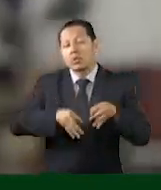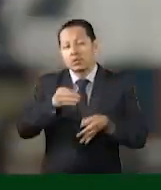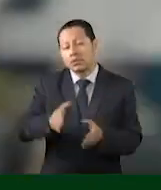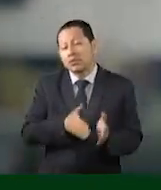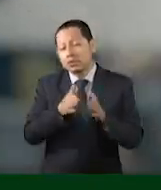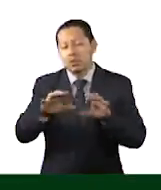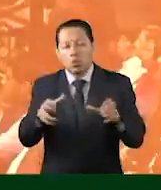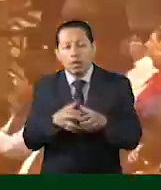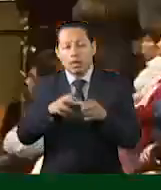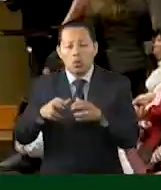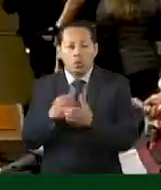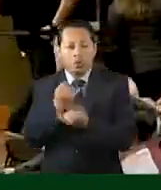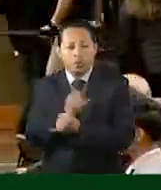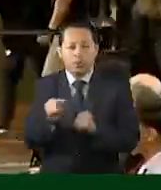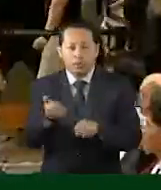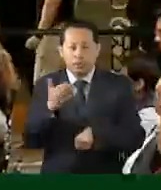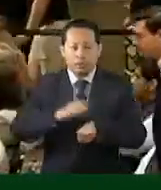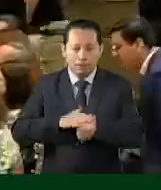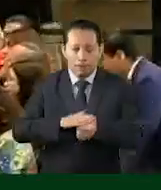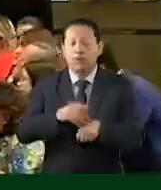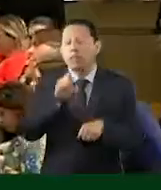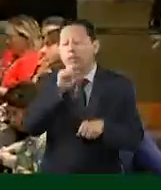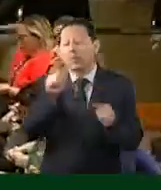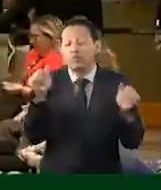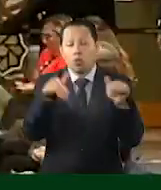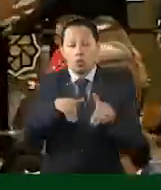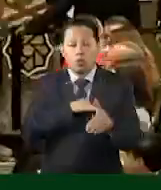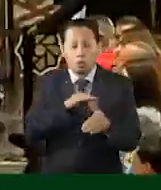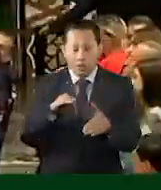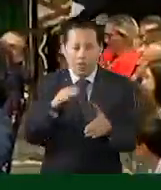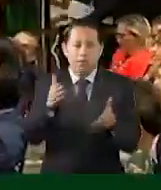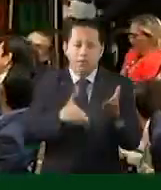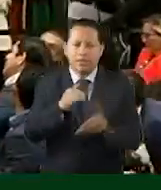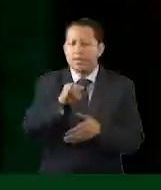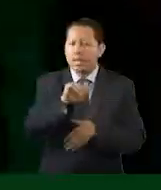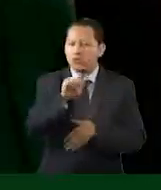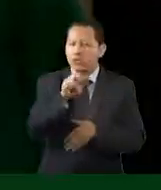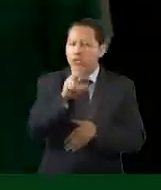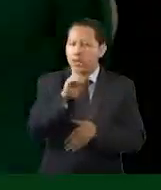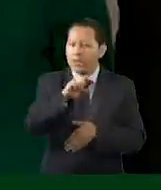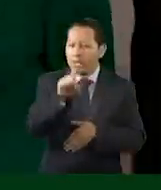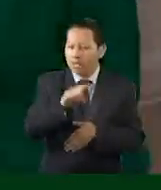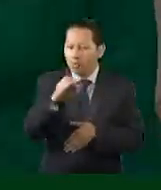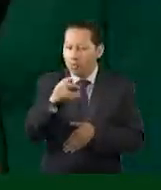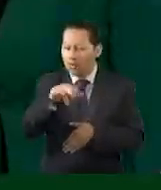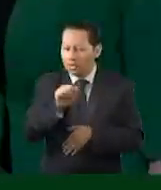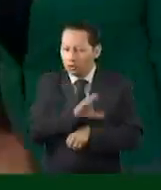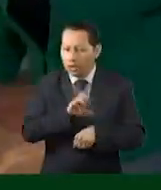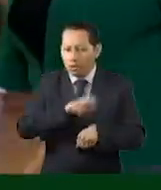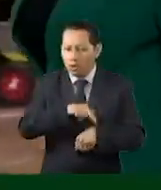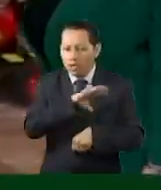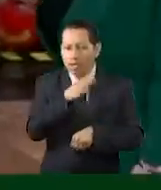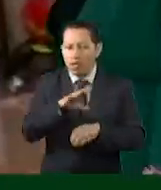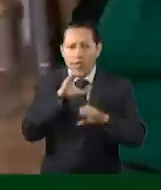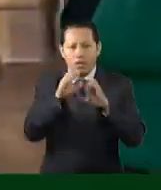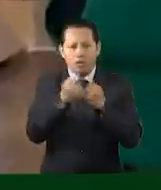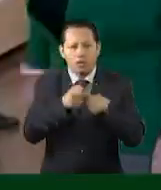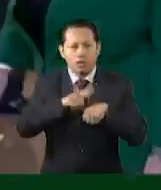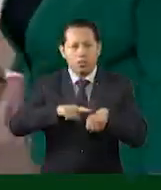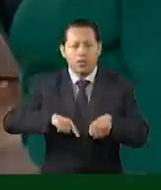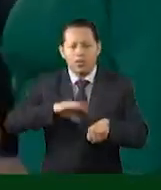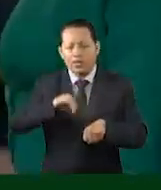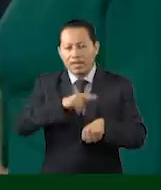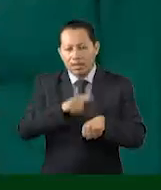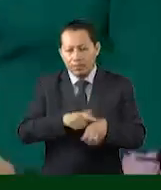autónomos y administrativos. En el evento en el que estuvo presente Jesús Ramírez Cuevas, coordinador general de comunicación social del gobierno